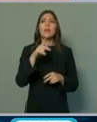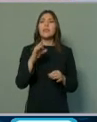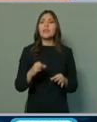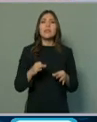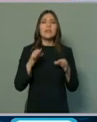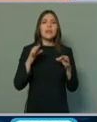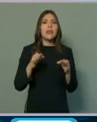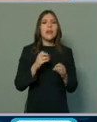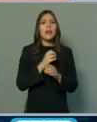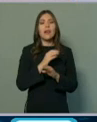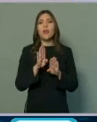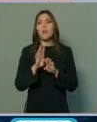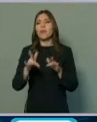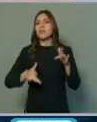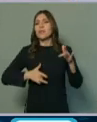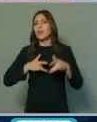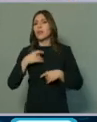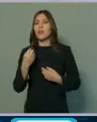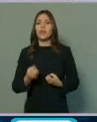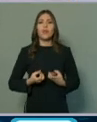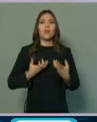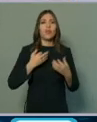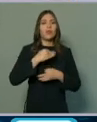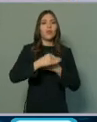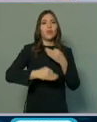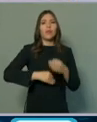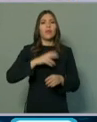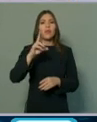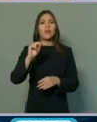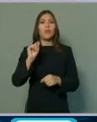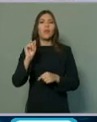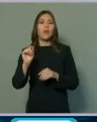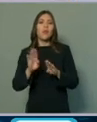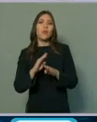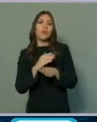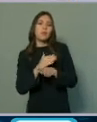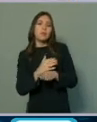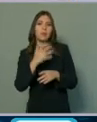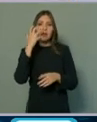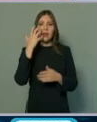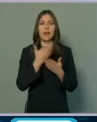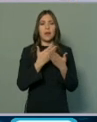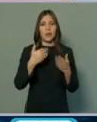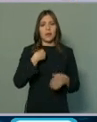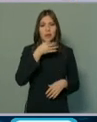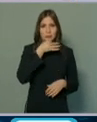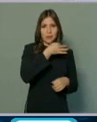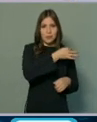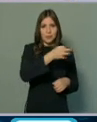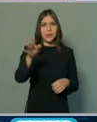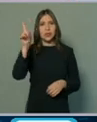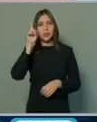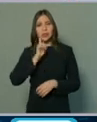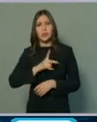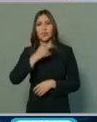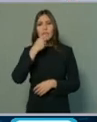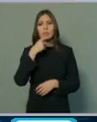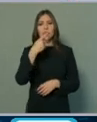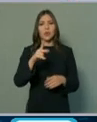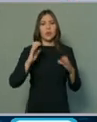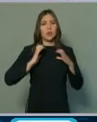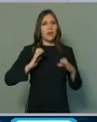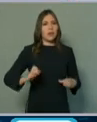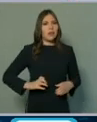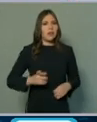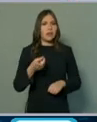entregarse a la experiencia sensorial con la otra persona. Entonces, de entrada yo invito a que hombres y mujeres hagan un ejercicio